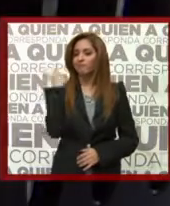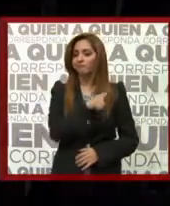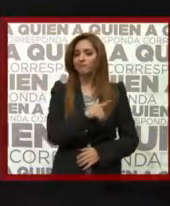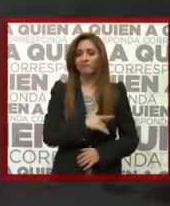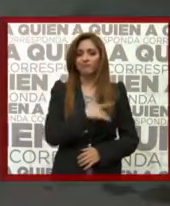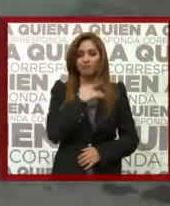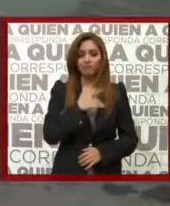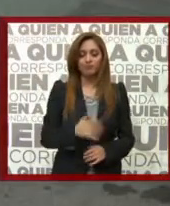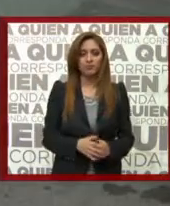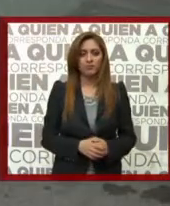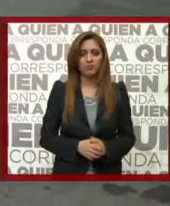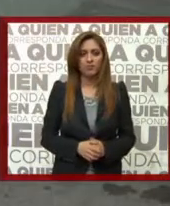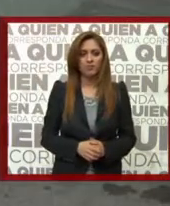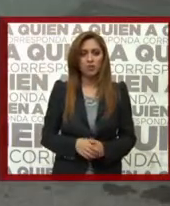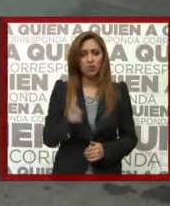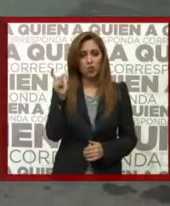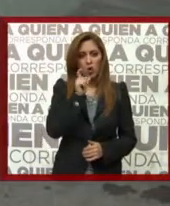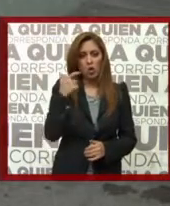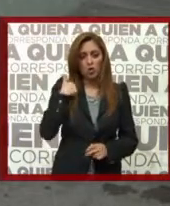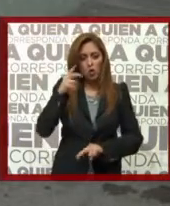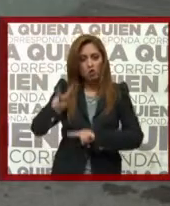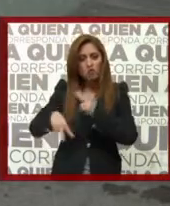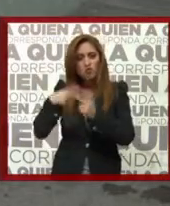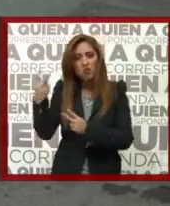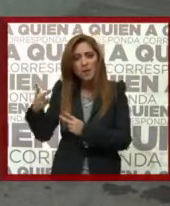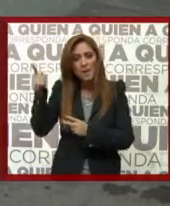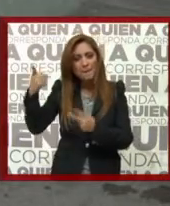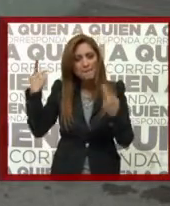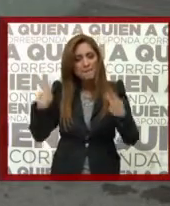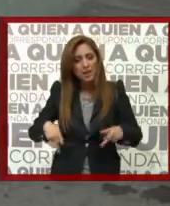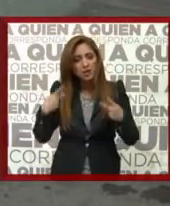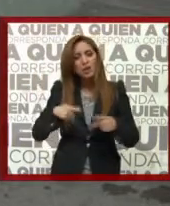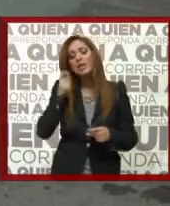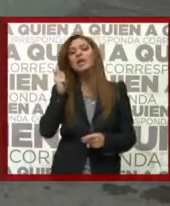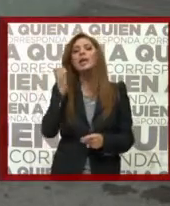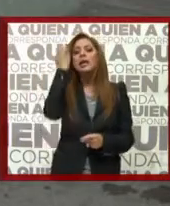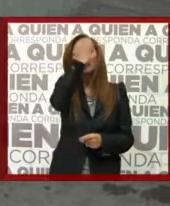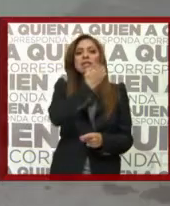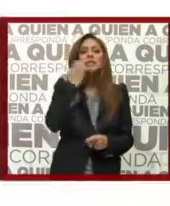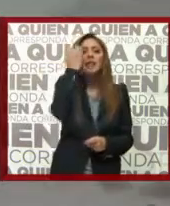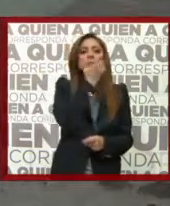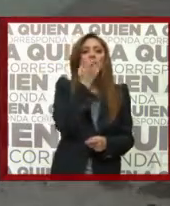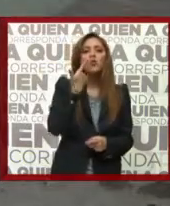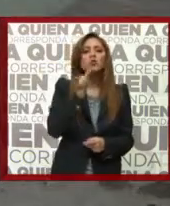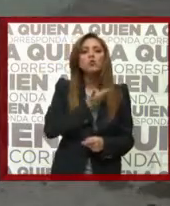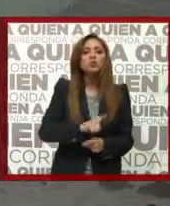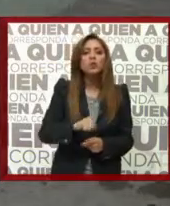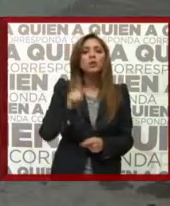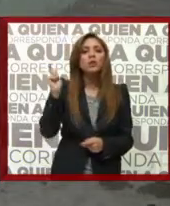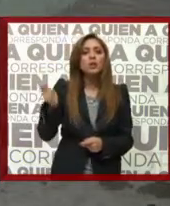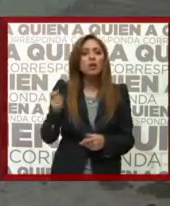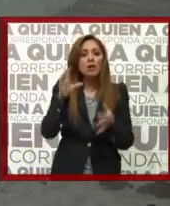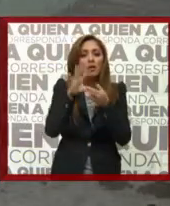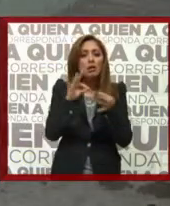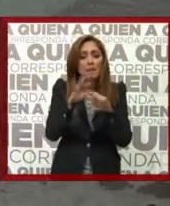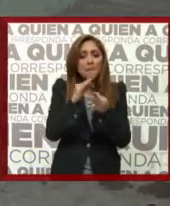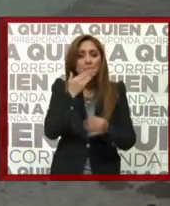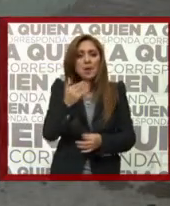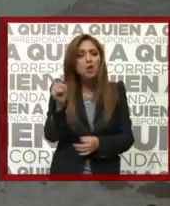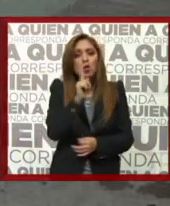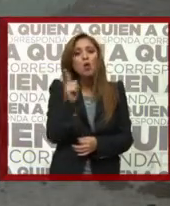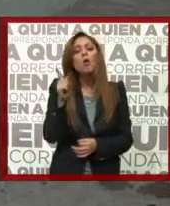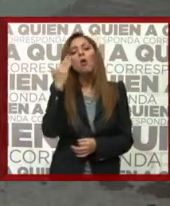experiencia. Tampoco me gustó el trato de la persona que me hizo el examen, porque no me supo explicar, nada más estaba con